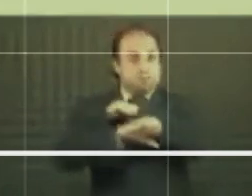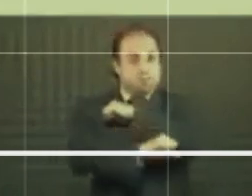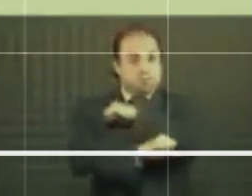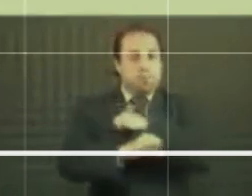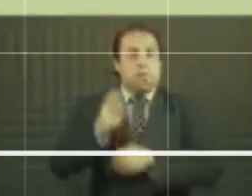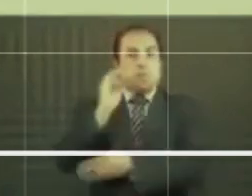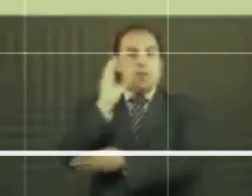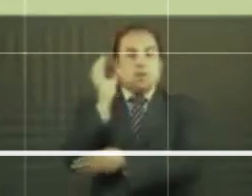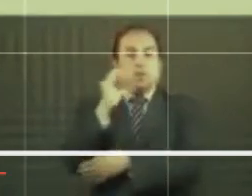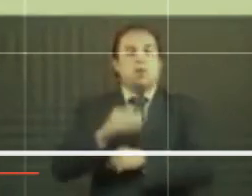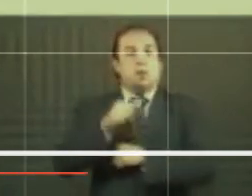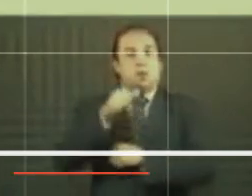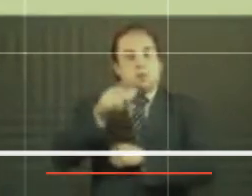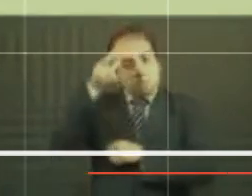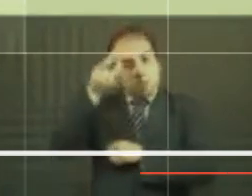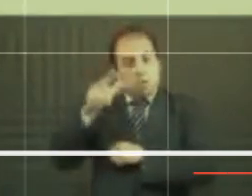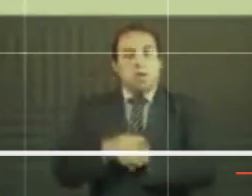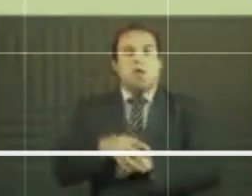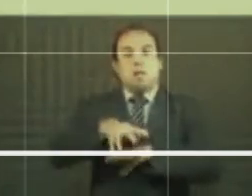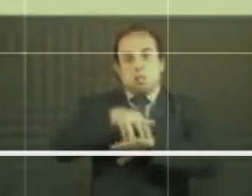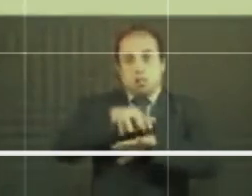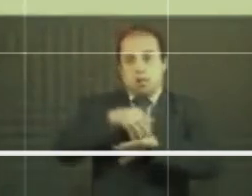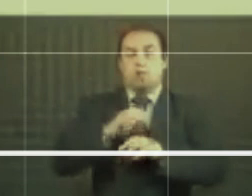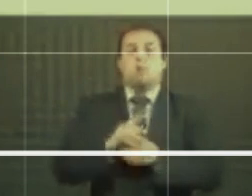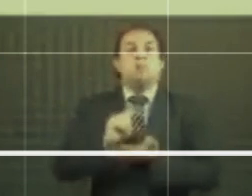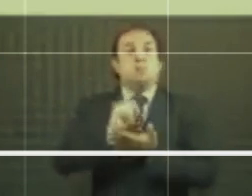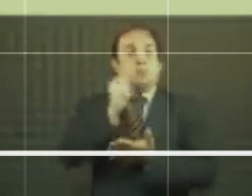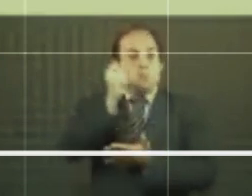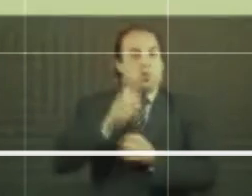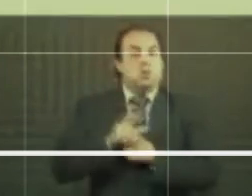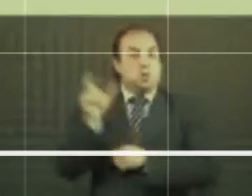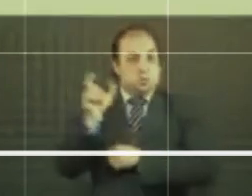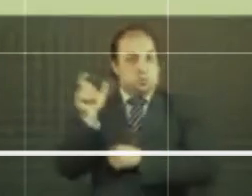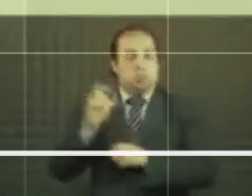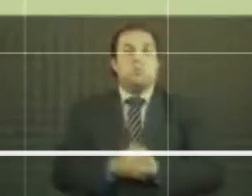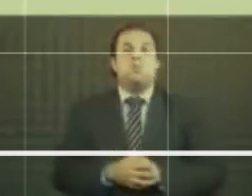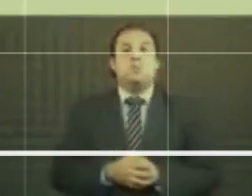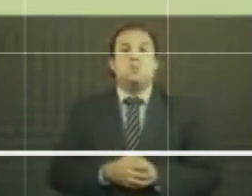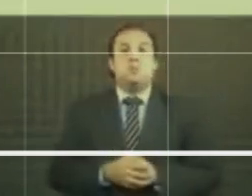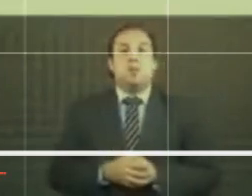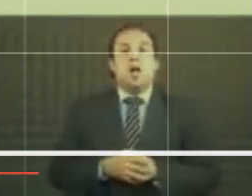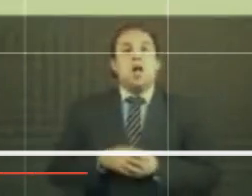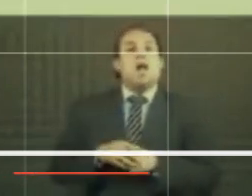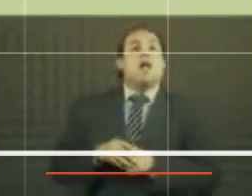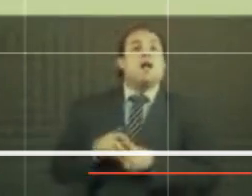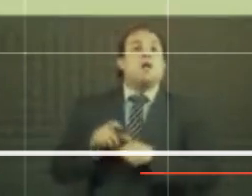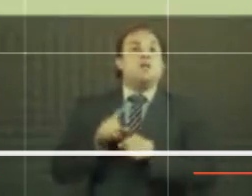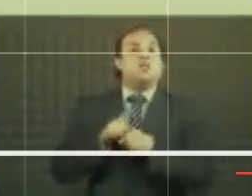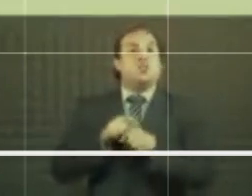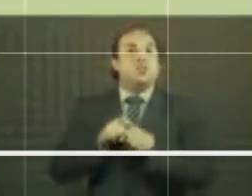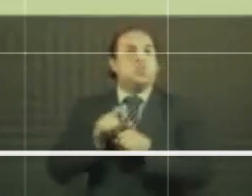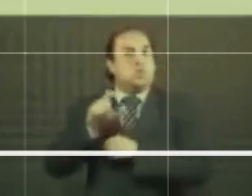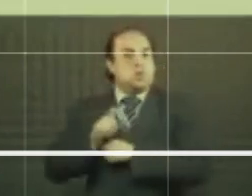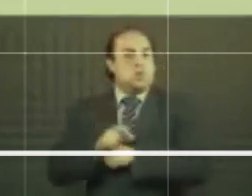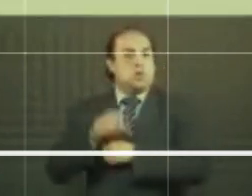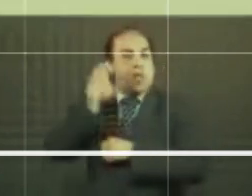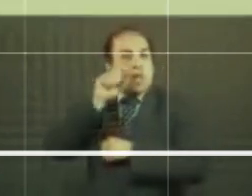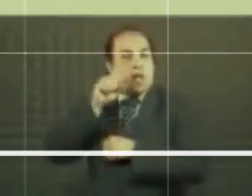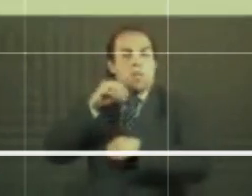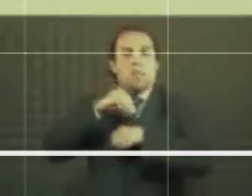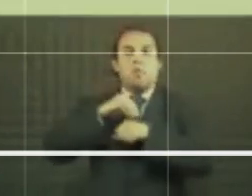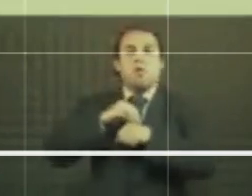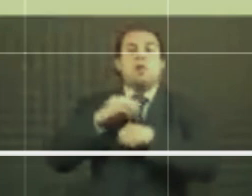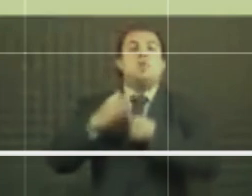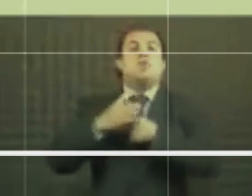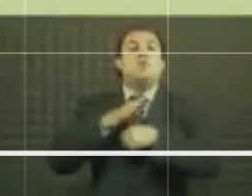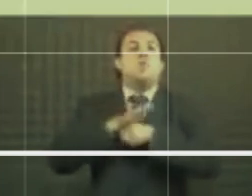Hidalgo, Milpalta, Tláhuac, Tlalpan y Xochimilco. También en el cuadro naranja les ponemos las alcaldías que van a continuar la semana